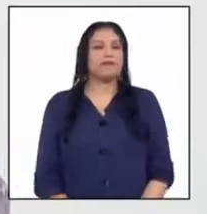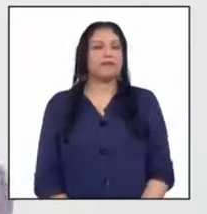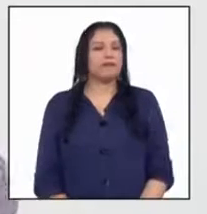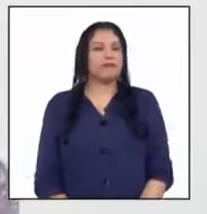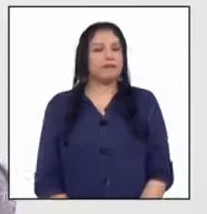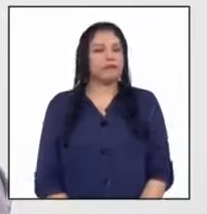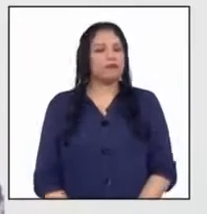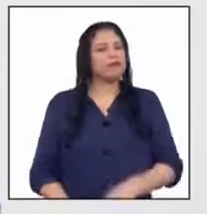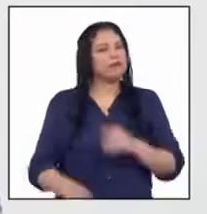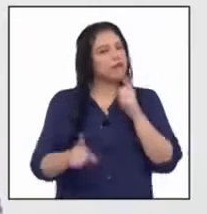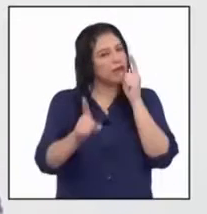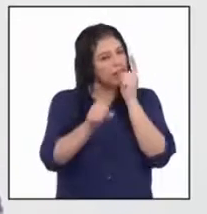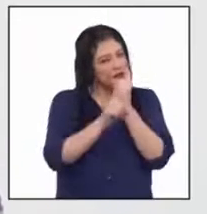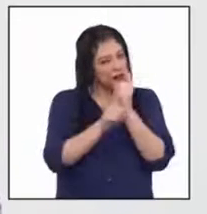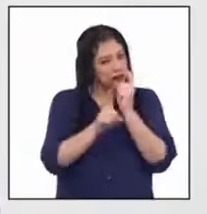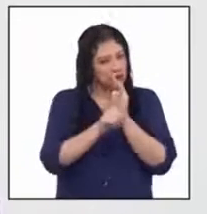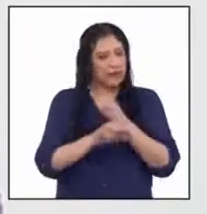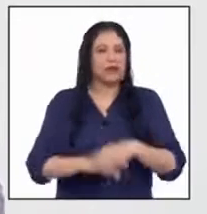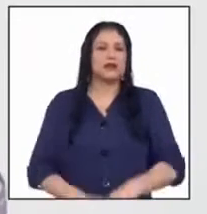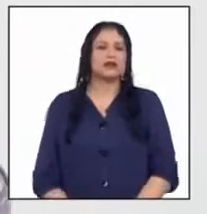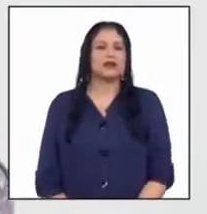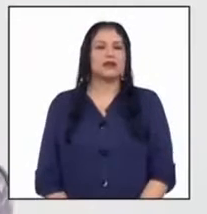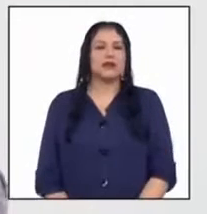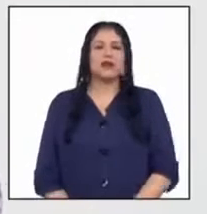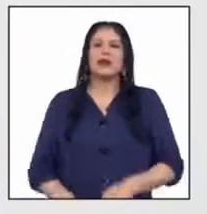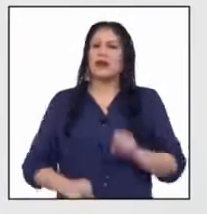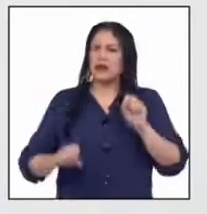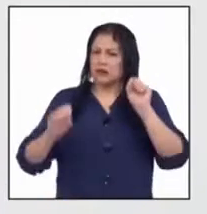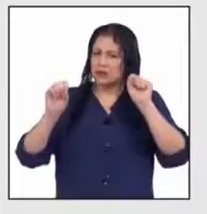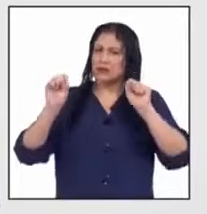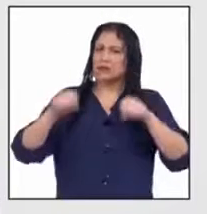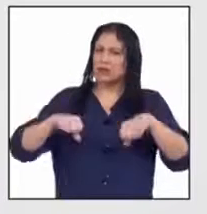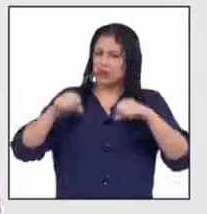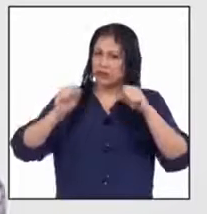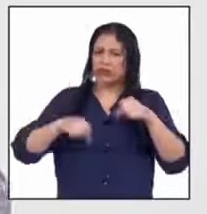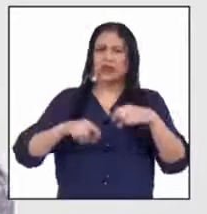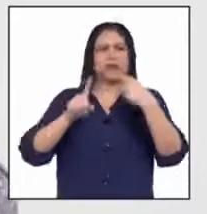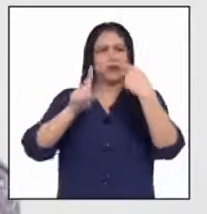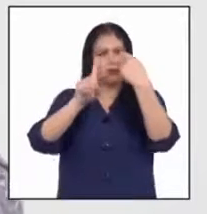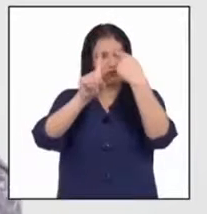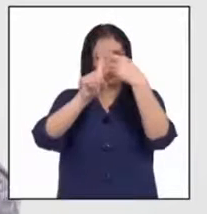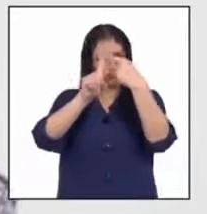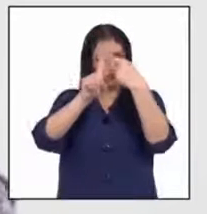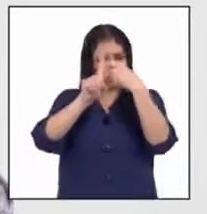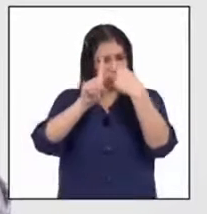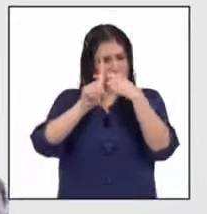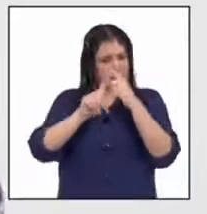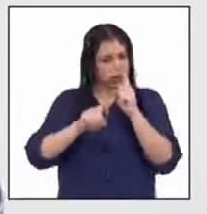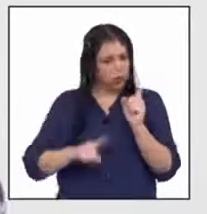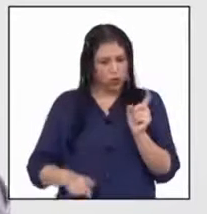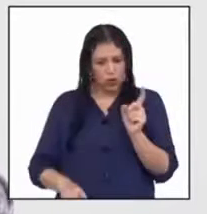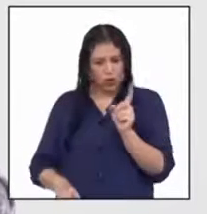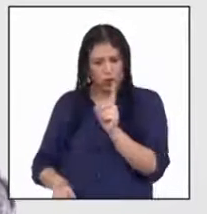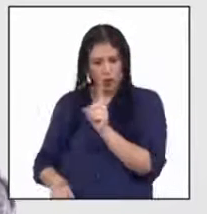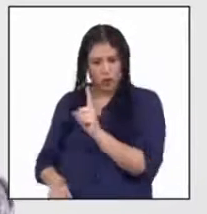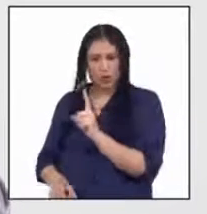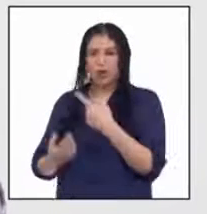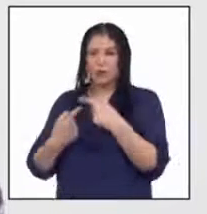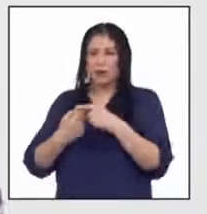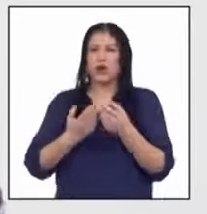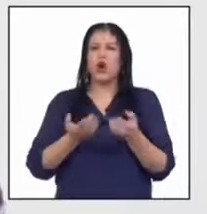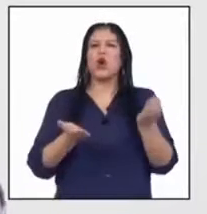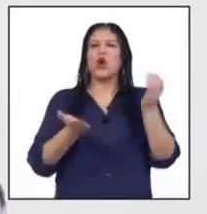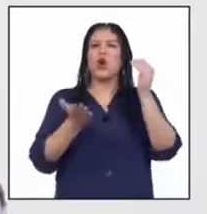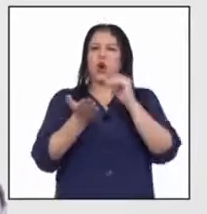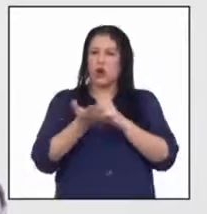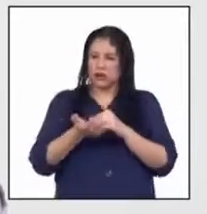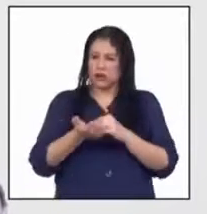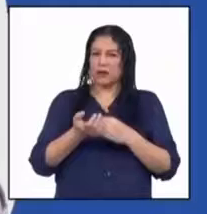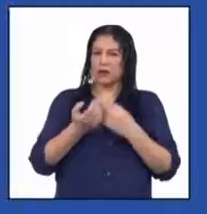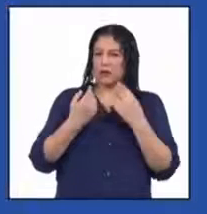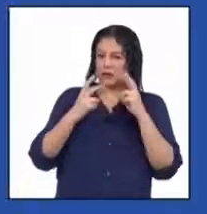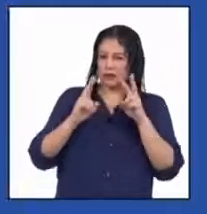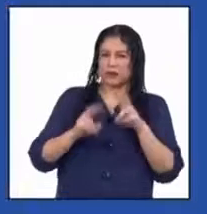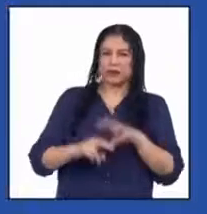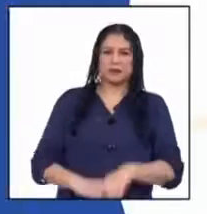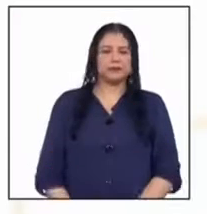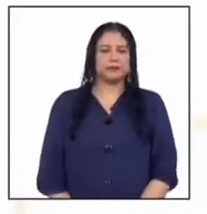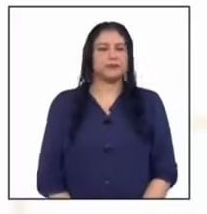Es correcto, Stephanie. Sí es posible sumar de manera progresiva, pero volvamos a nuestra